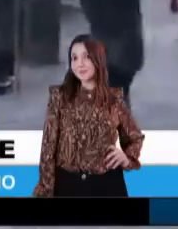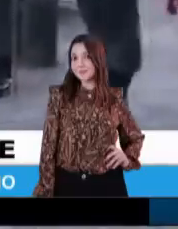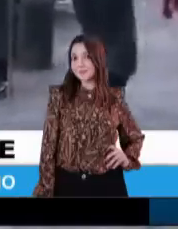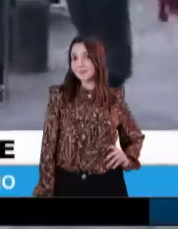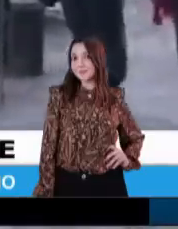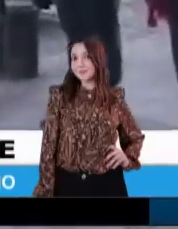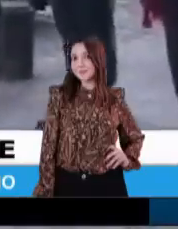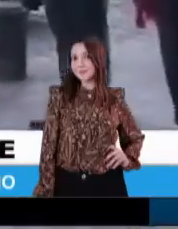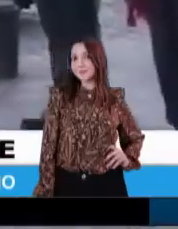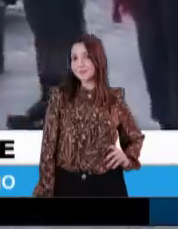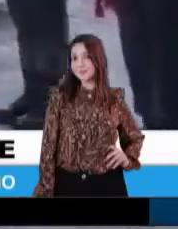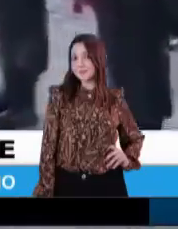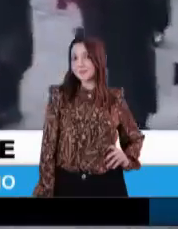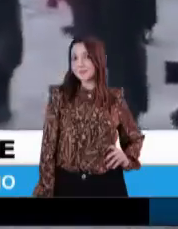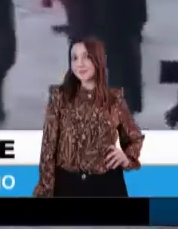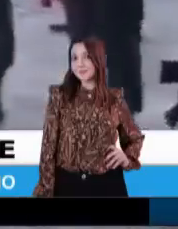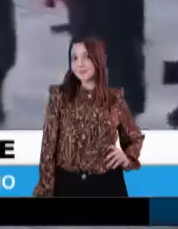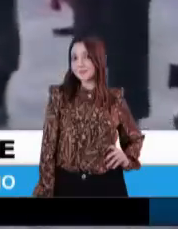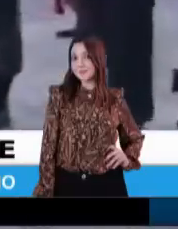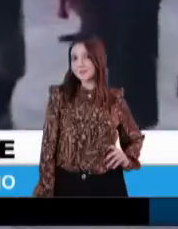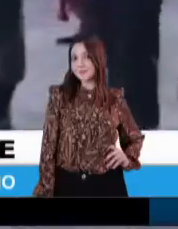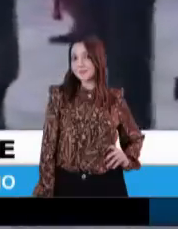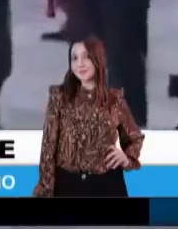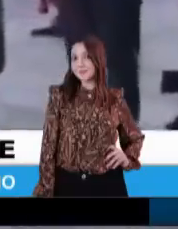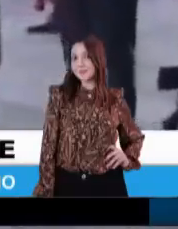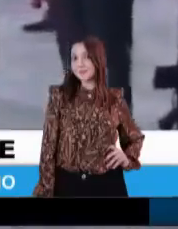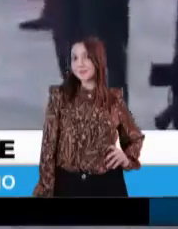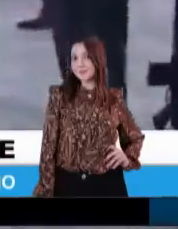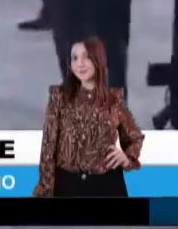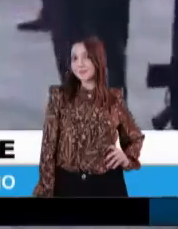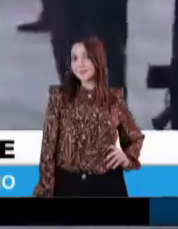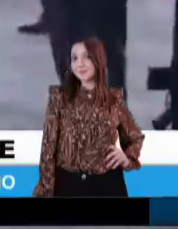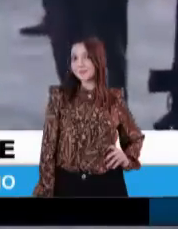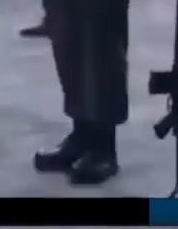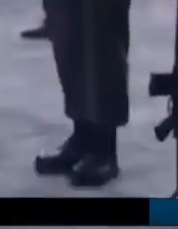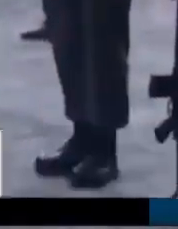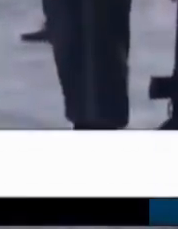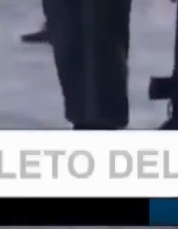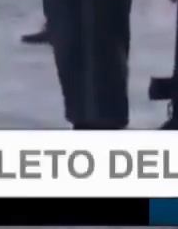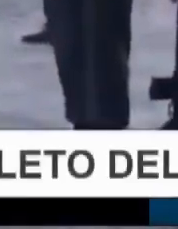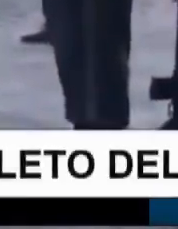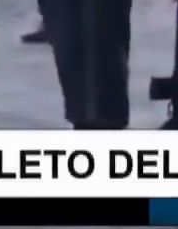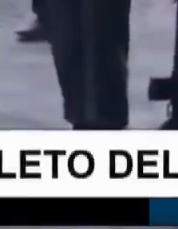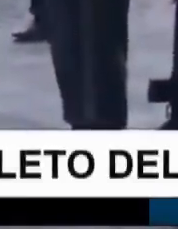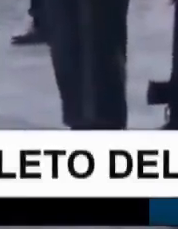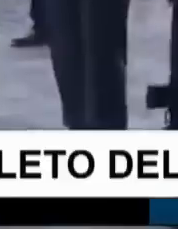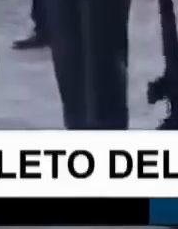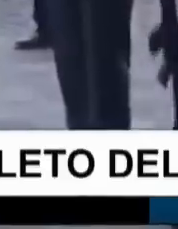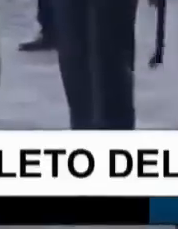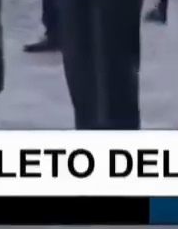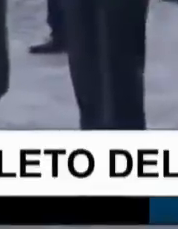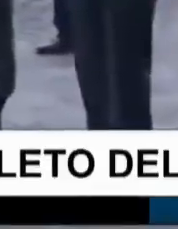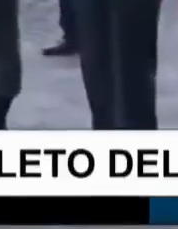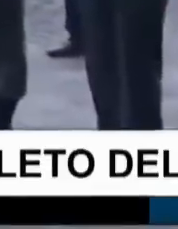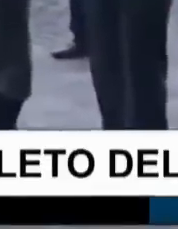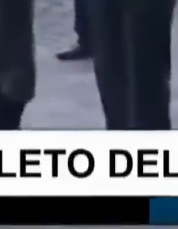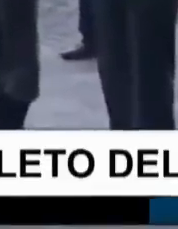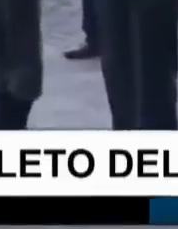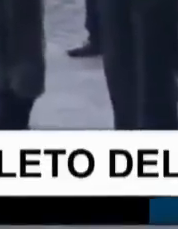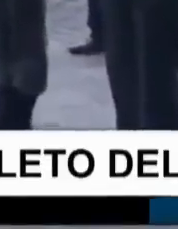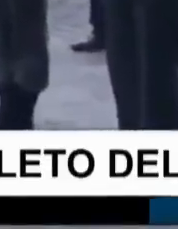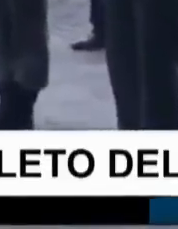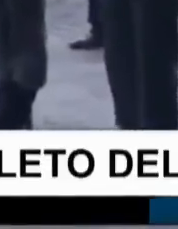y modernización del sistema de inteligencia. La nueva Agencia Nacional de Ciberseguridad dispondrá las normas necesarias a